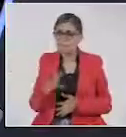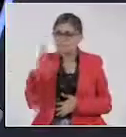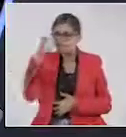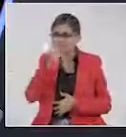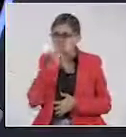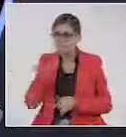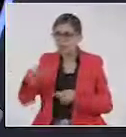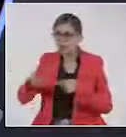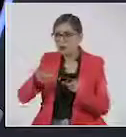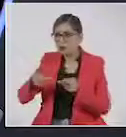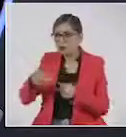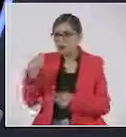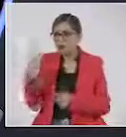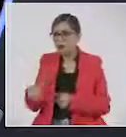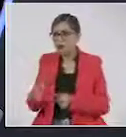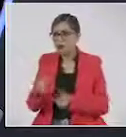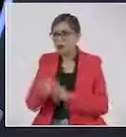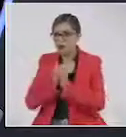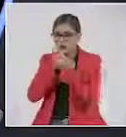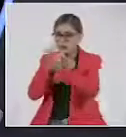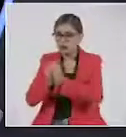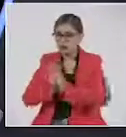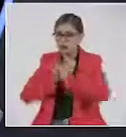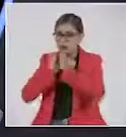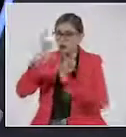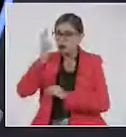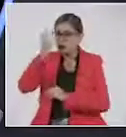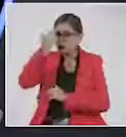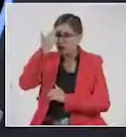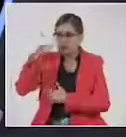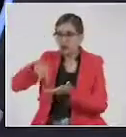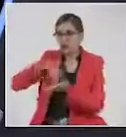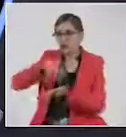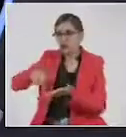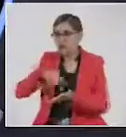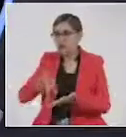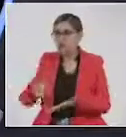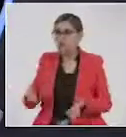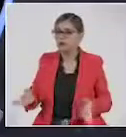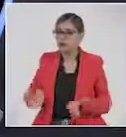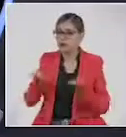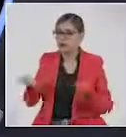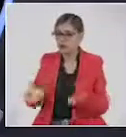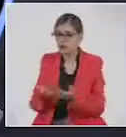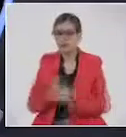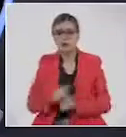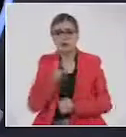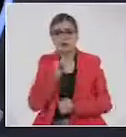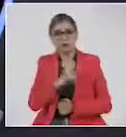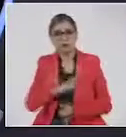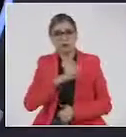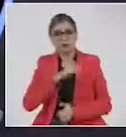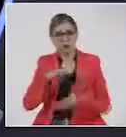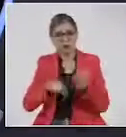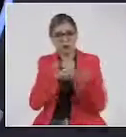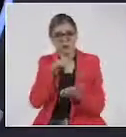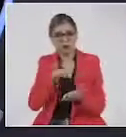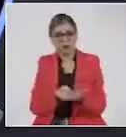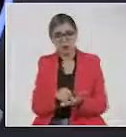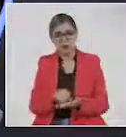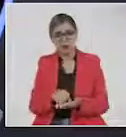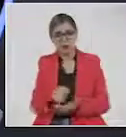este tipo de ceremonias, rituales, de danzas. Así es. De hecho, ahí fue un caso atípico, porque